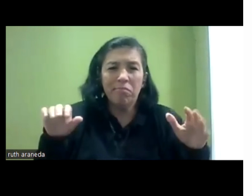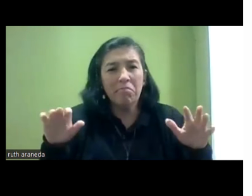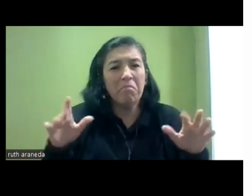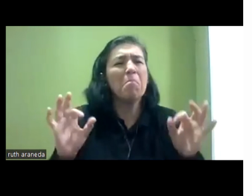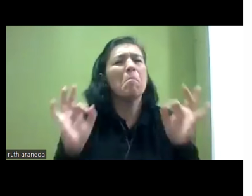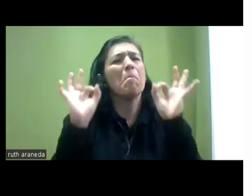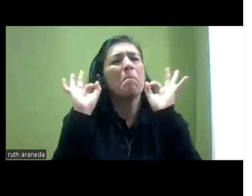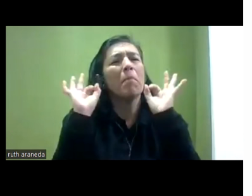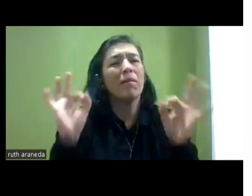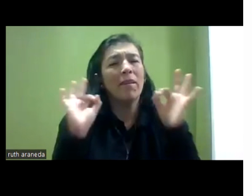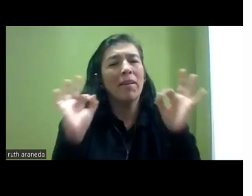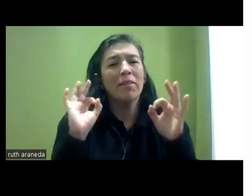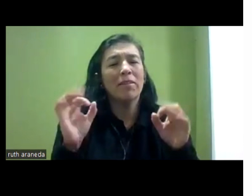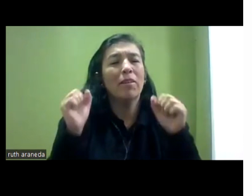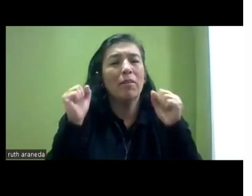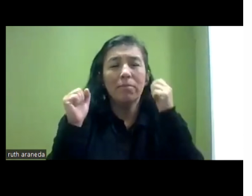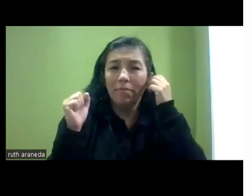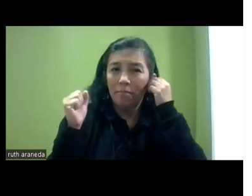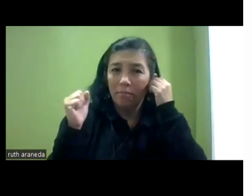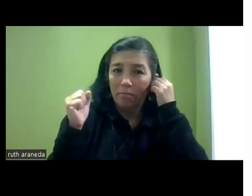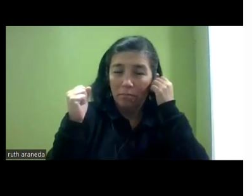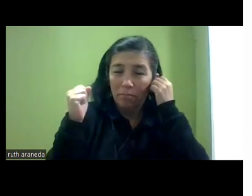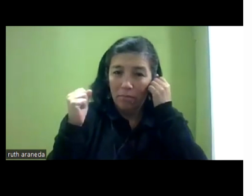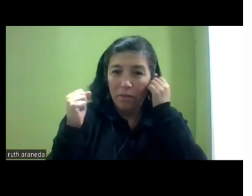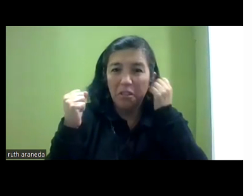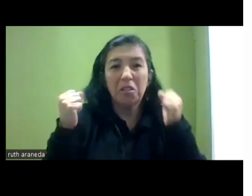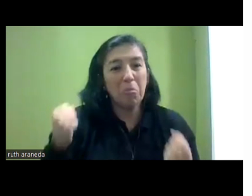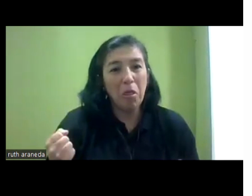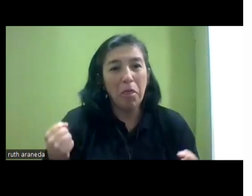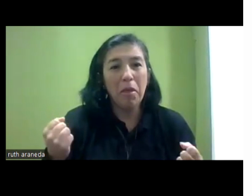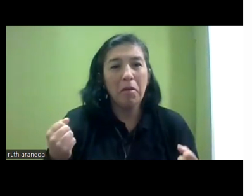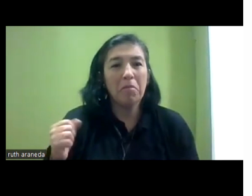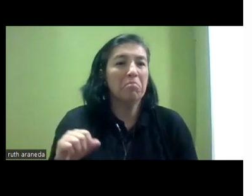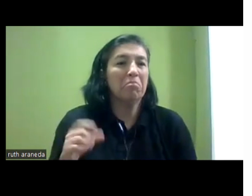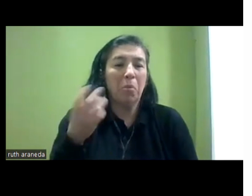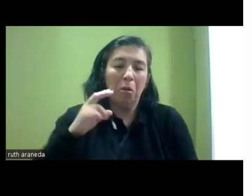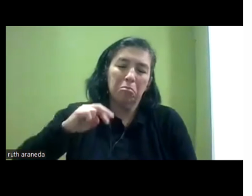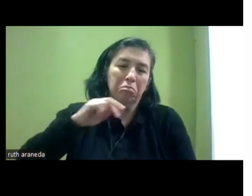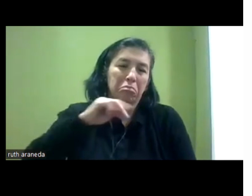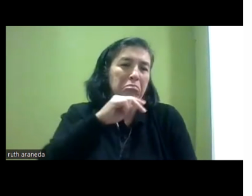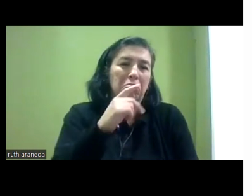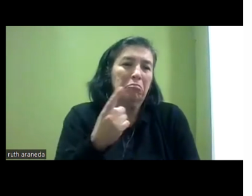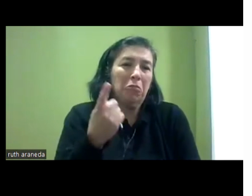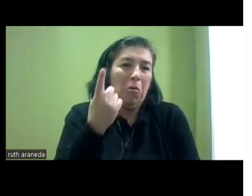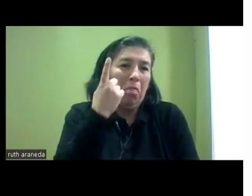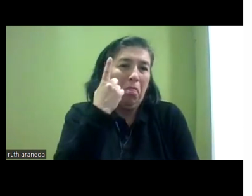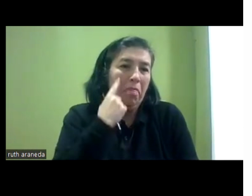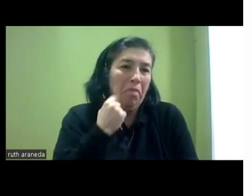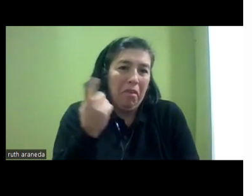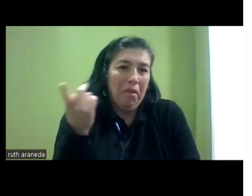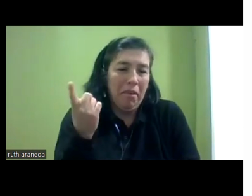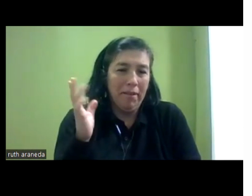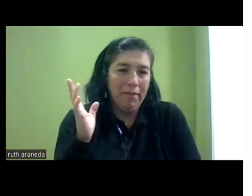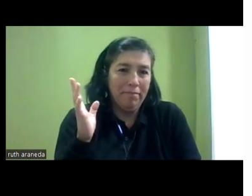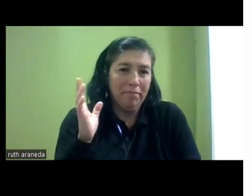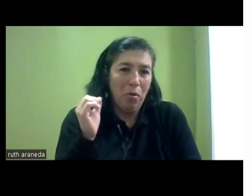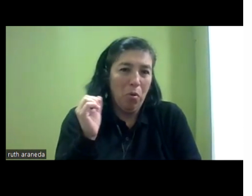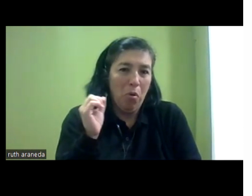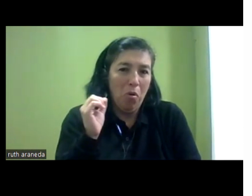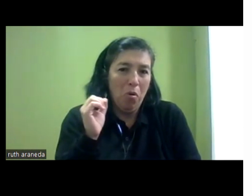perfecta que se puede cubrir perfectamente en una jornada y mucho menos, en mucho menos